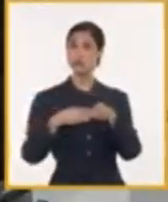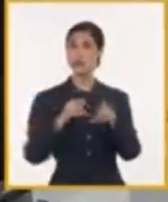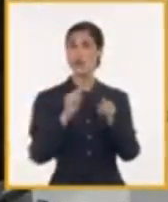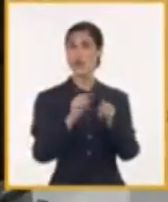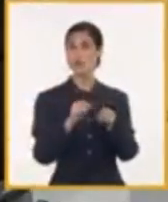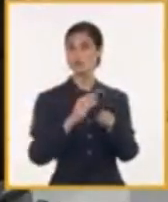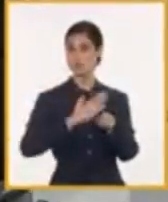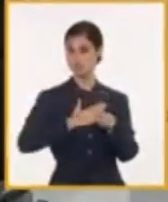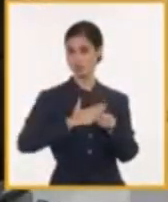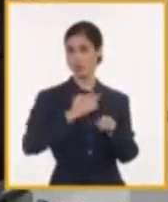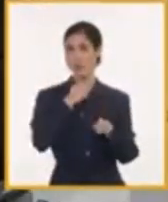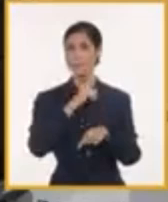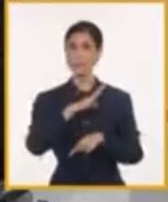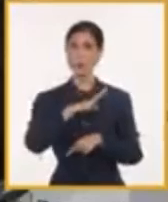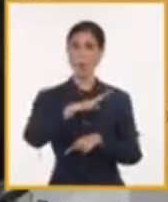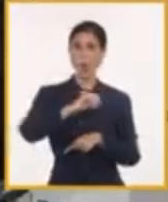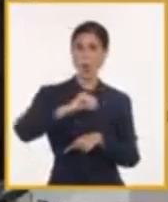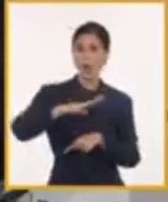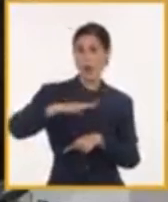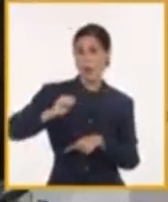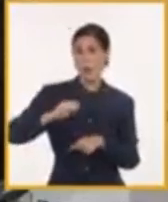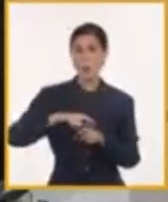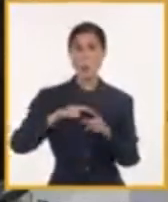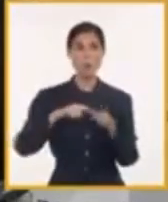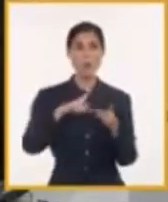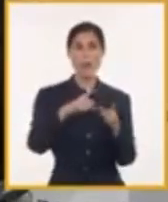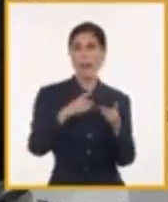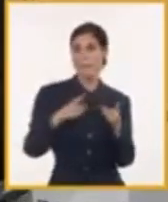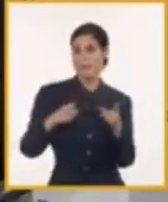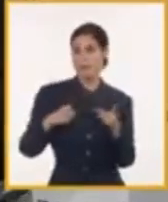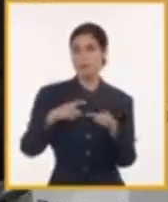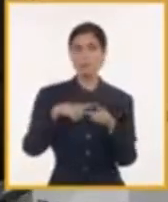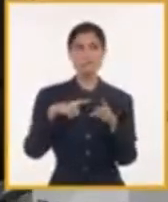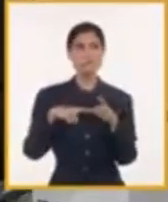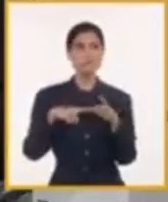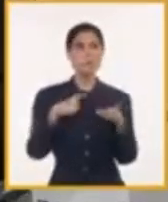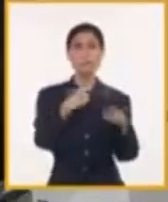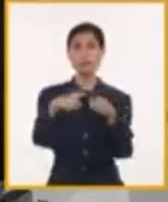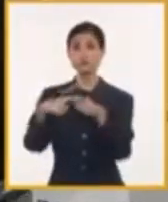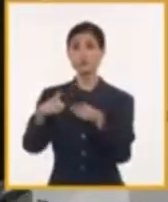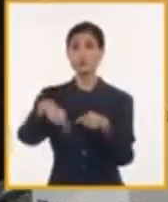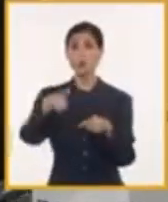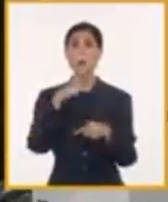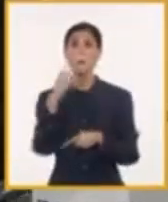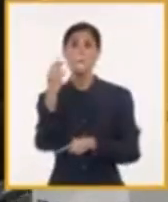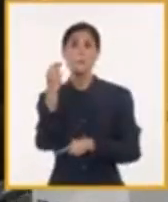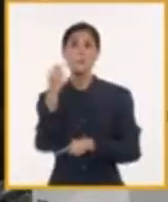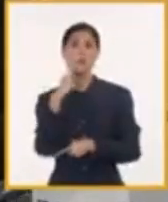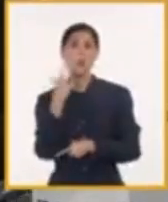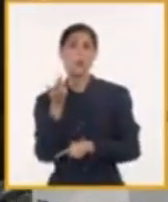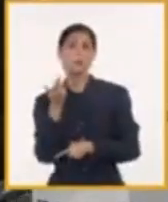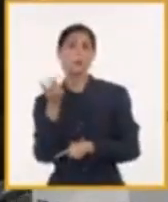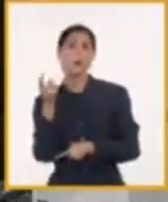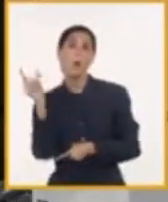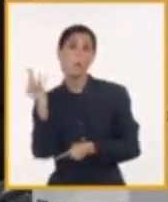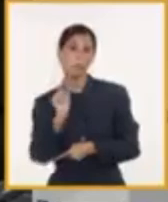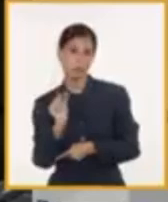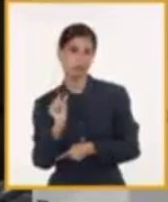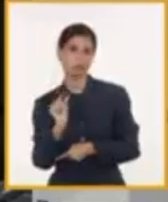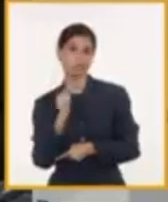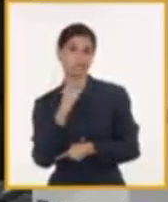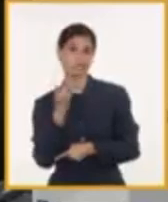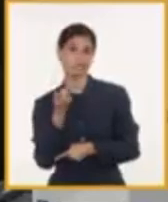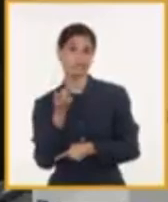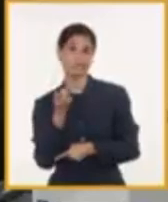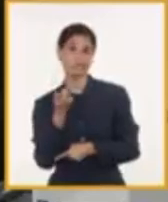nosotros, de langosta, de camarón, de la propia angula, han bajado los precios. Contamos con un inventario a principio